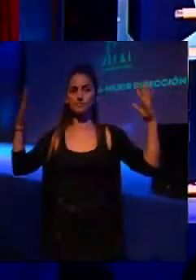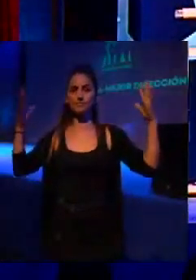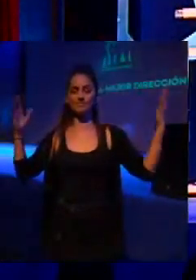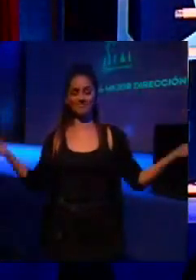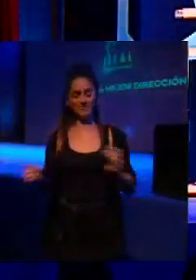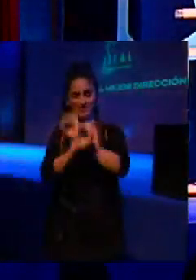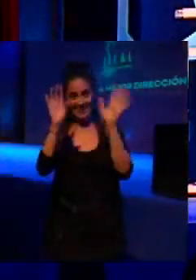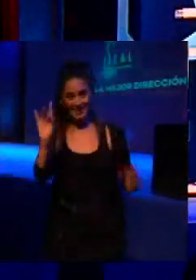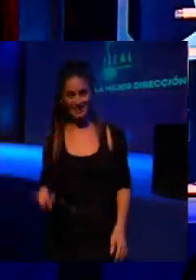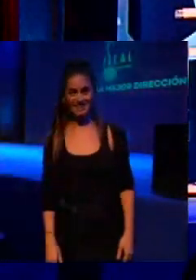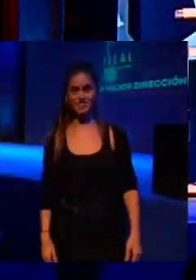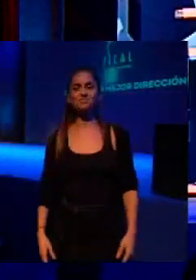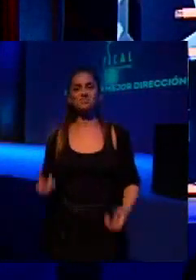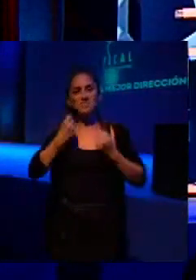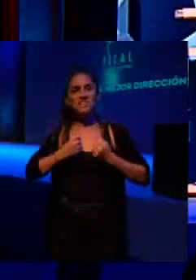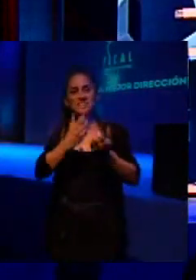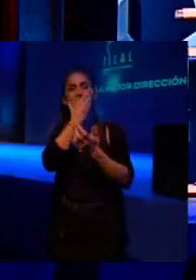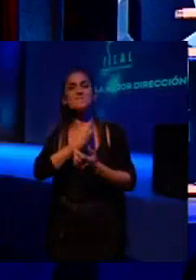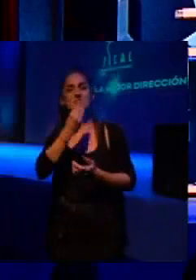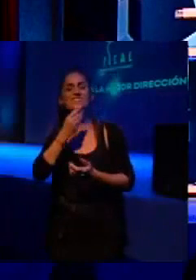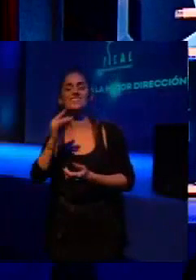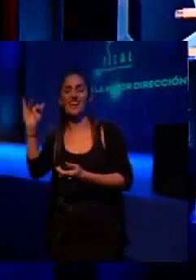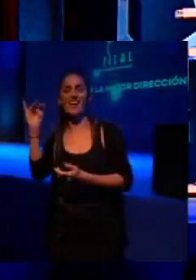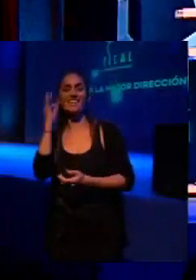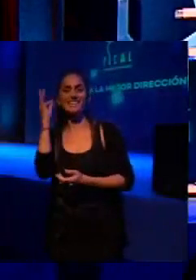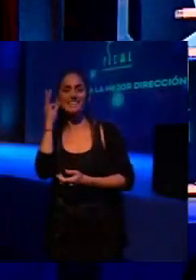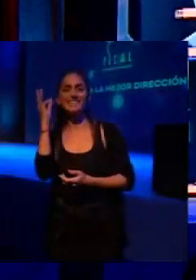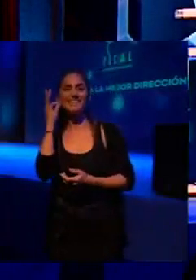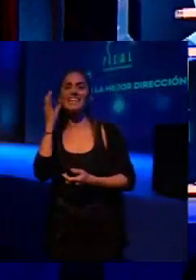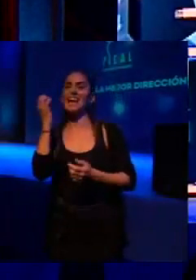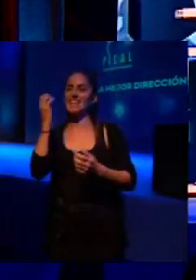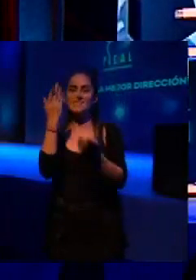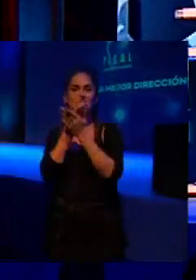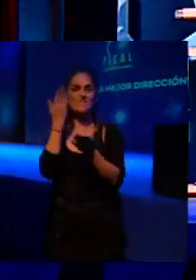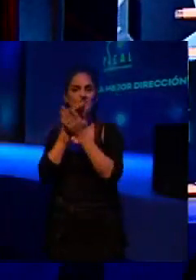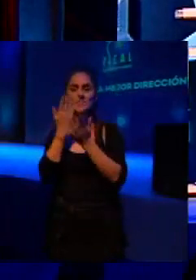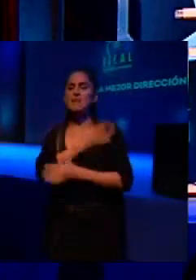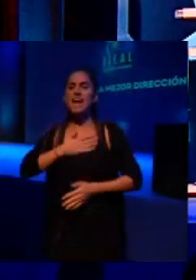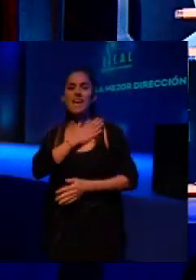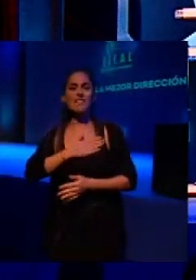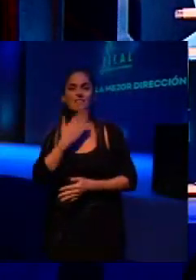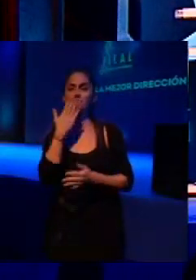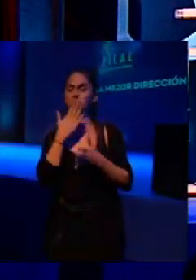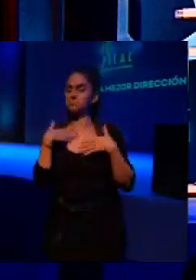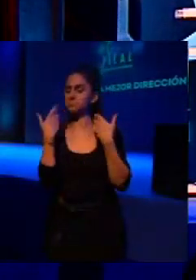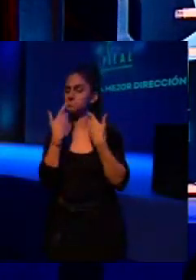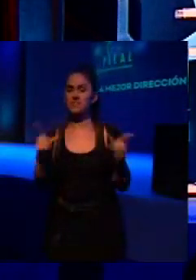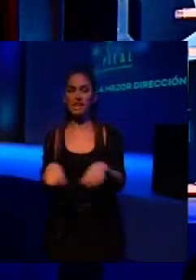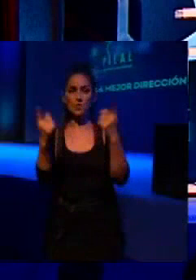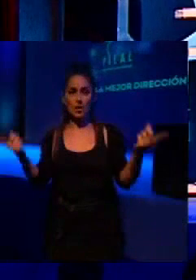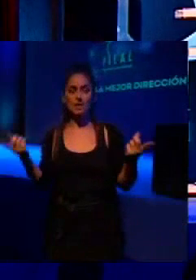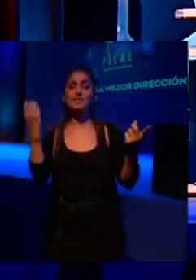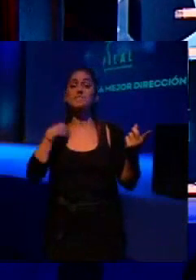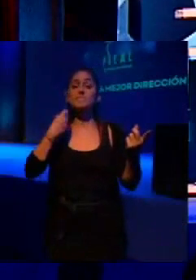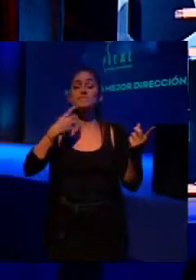Claro que sí. ¿Qué energía más bonita tiene Margarida? Reivindiquemos el placer a cualquier edad, claro que sí. El tono de una película es